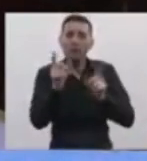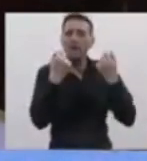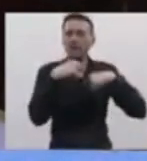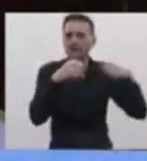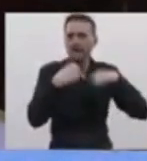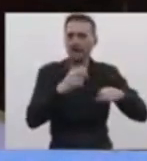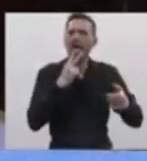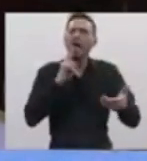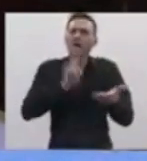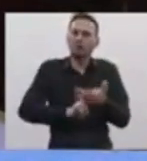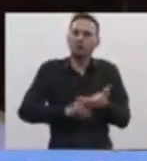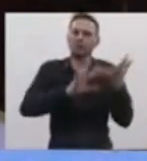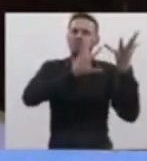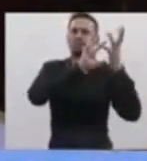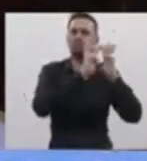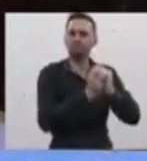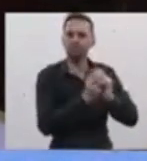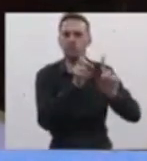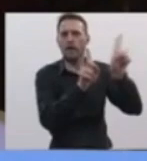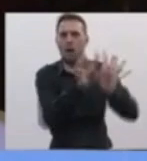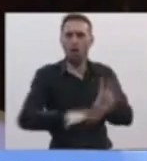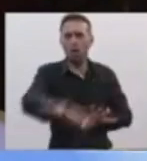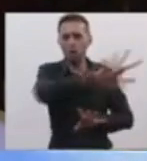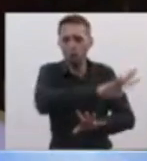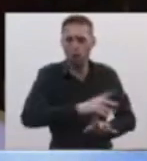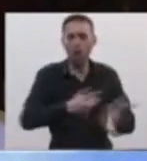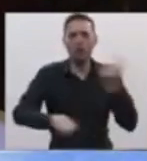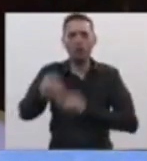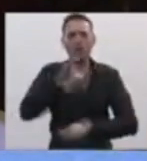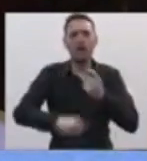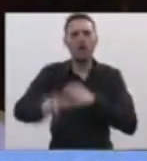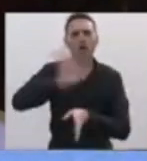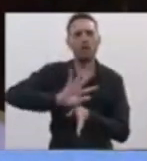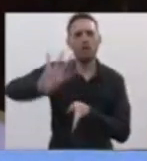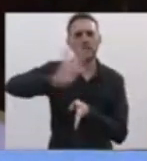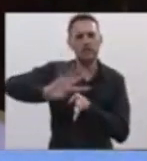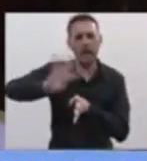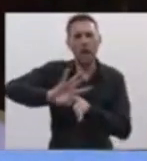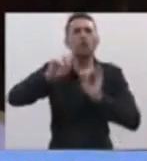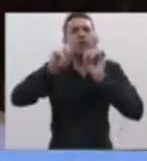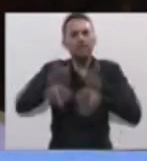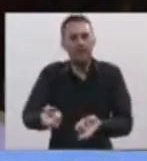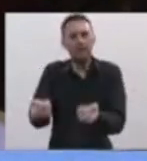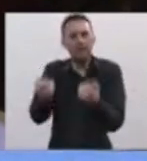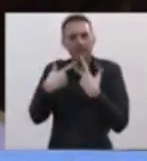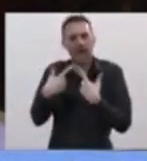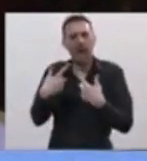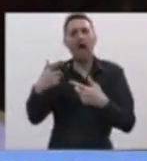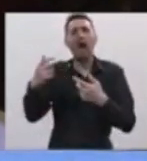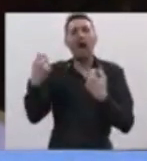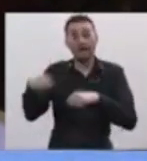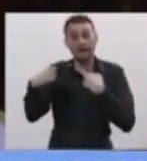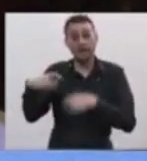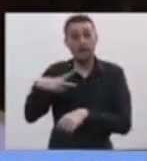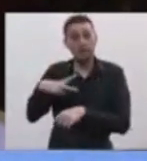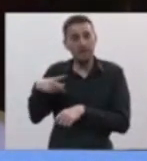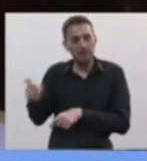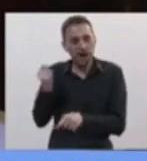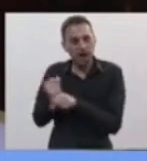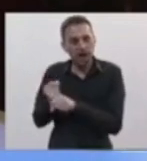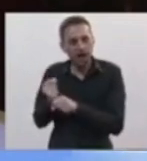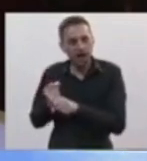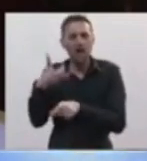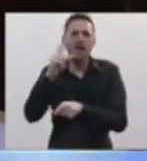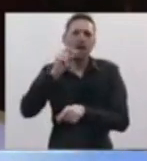impuestos distorsión distorsivos más todavía el mercado de deuda también afecta a la actividad privada y la